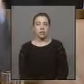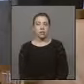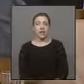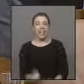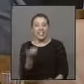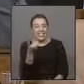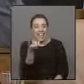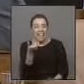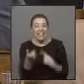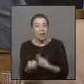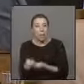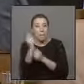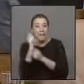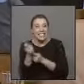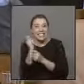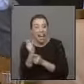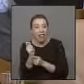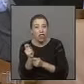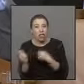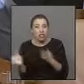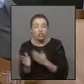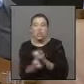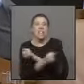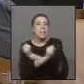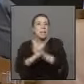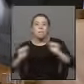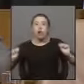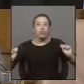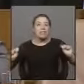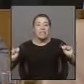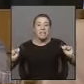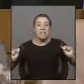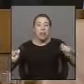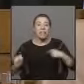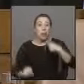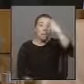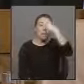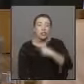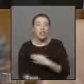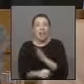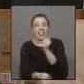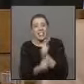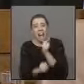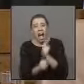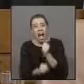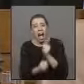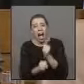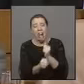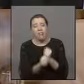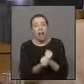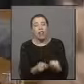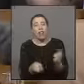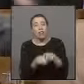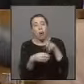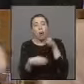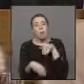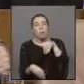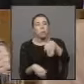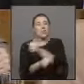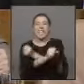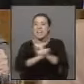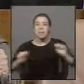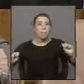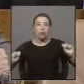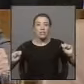una tarjeta de pescador artesanal, ¡imposible! Con una persona que va a trabajar y se cuelga del bus para llegar a la pega, ¡imposible!